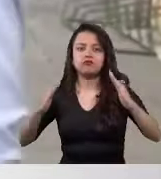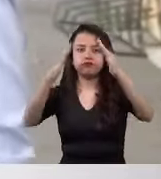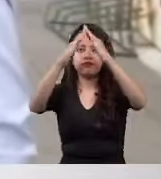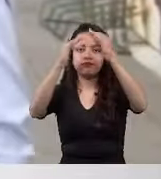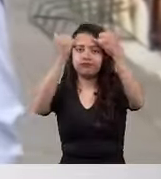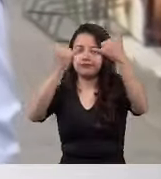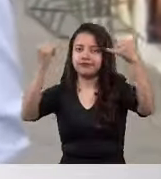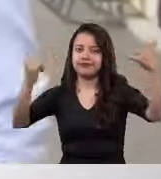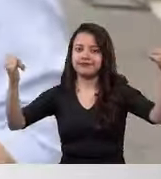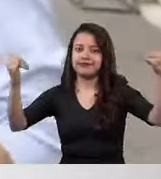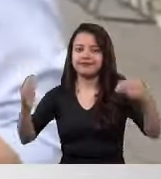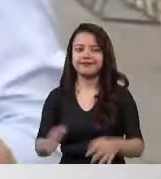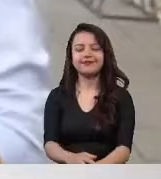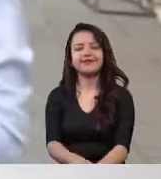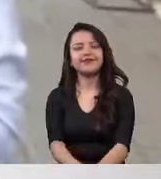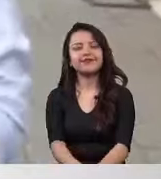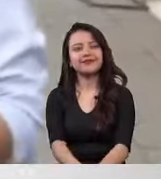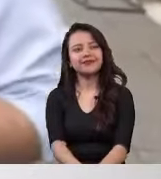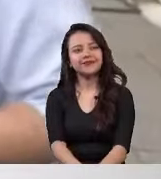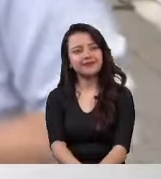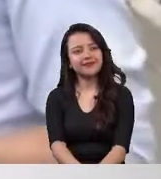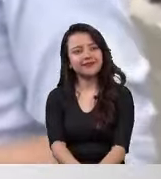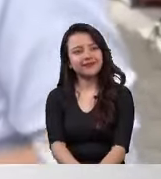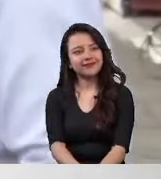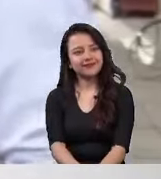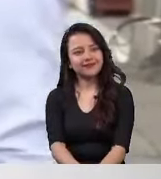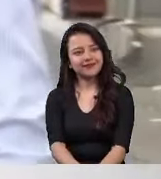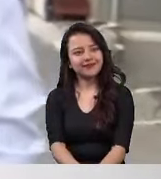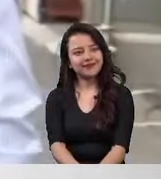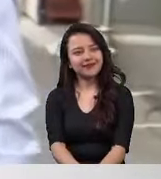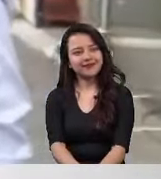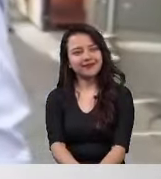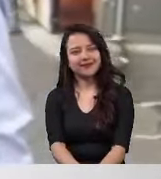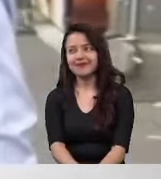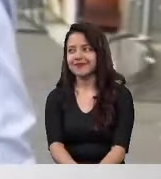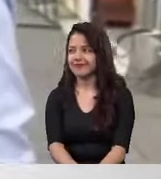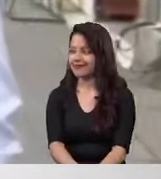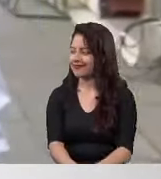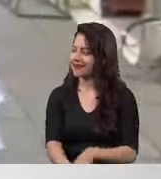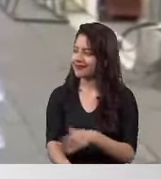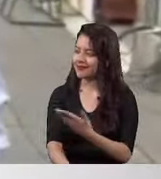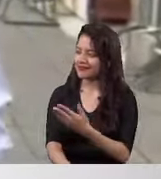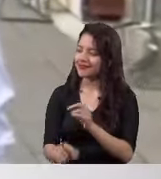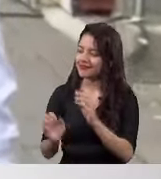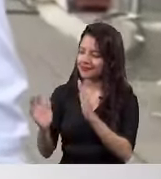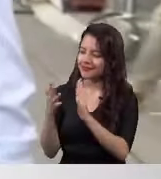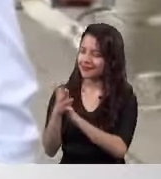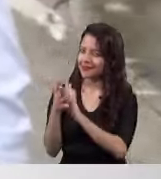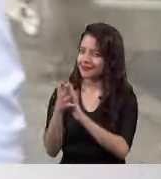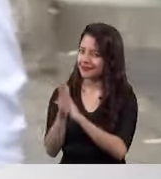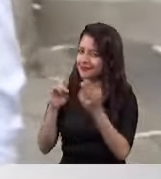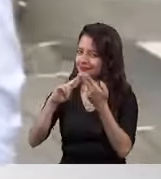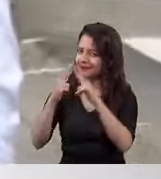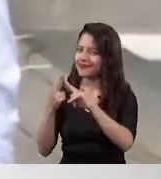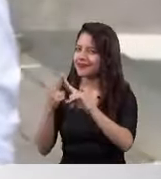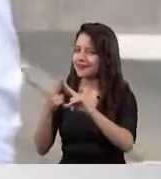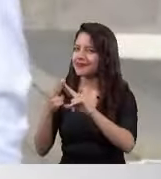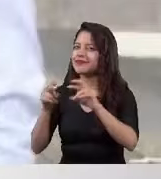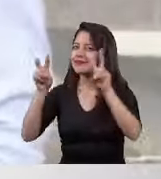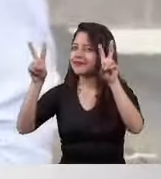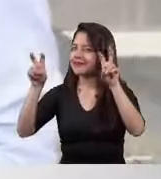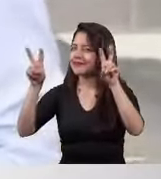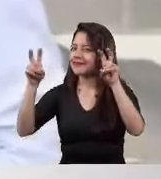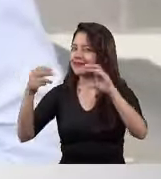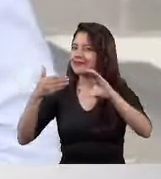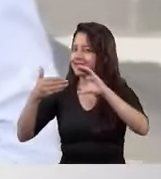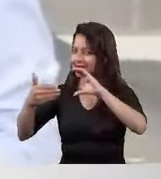un cable más urbano. Bueno, pues fantástico, de verdad que sí, mi querido Andrés. Y hablemos del clima, porque usted se preparó un informe relacionado con el comportamiento